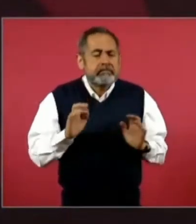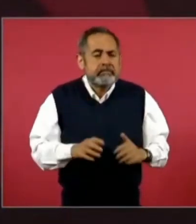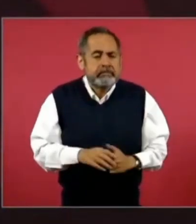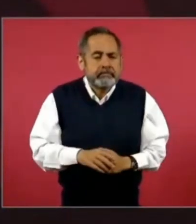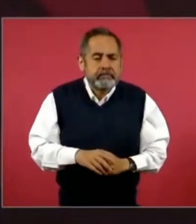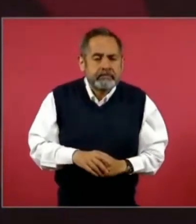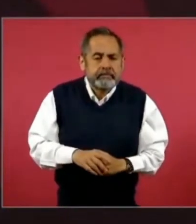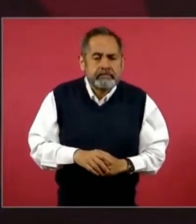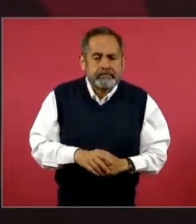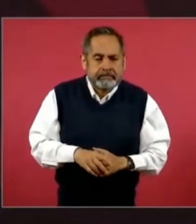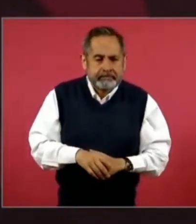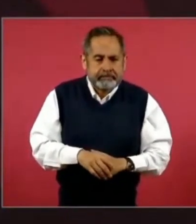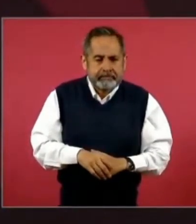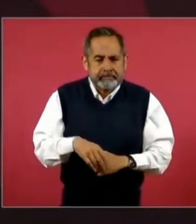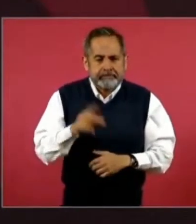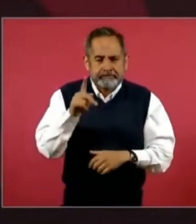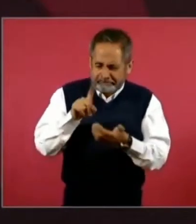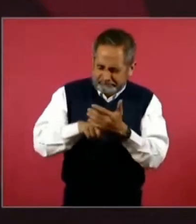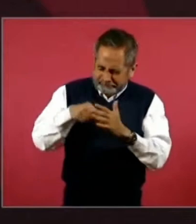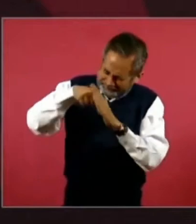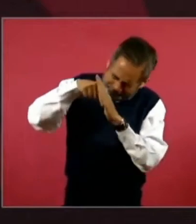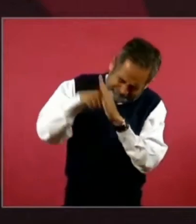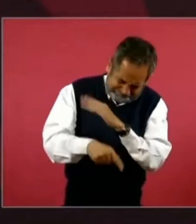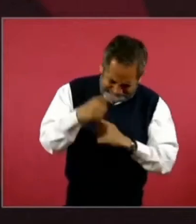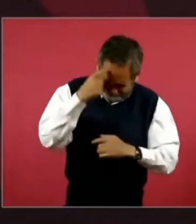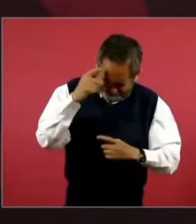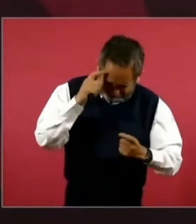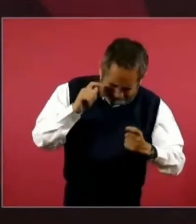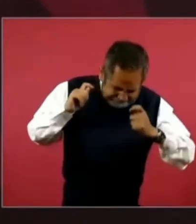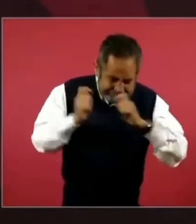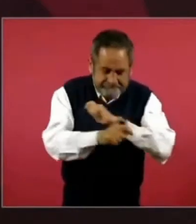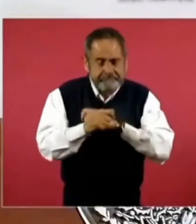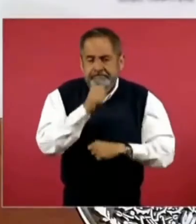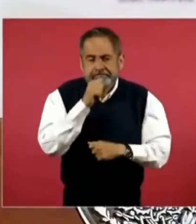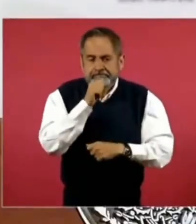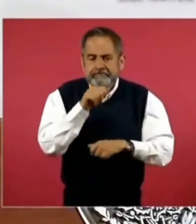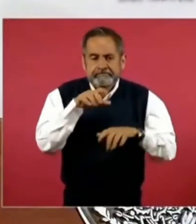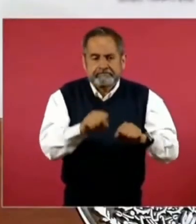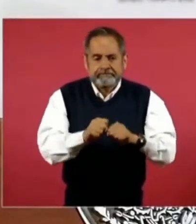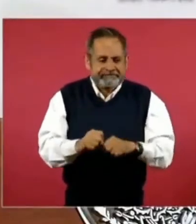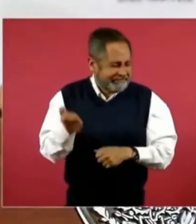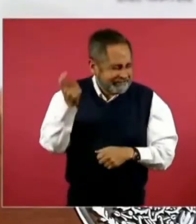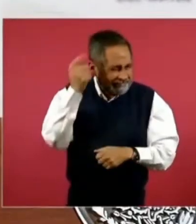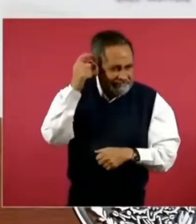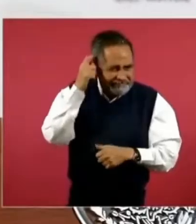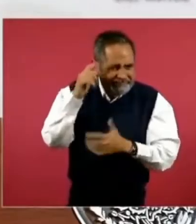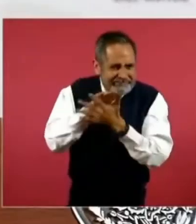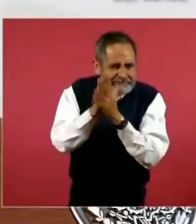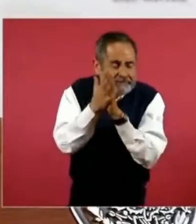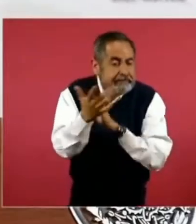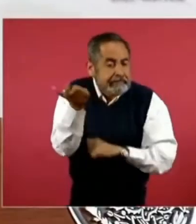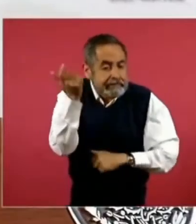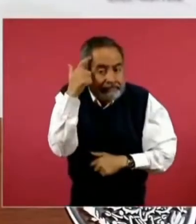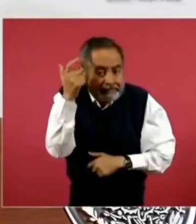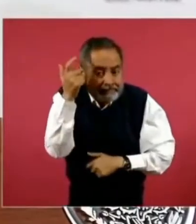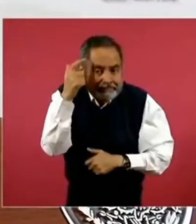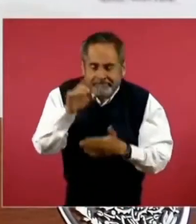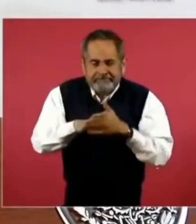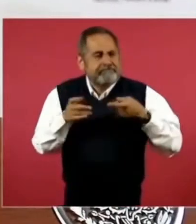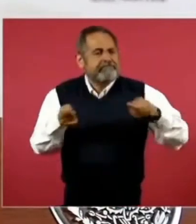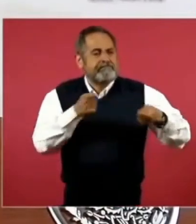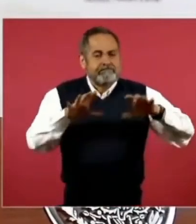sin la profundidad suficiente para cambiar la estructura de